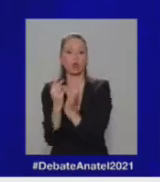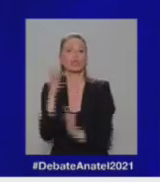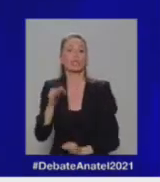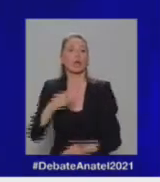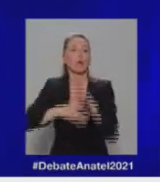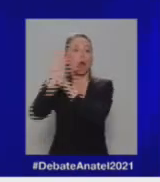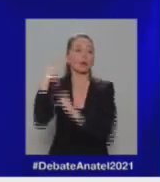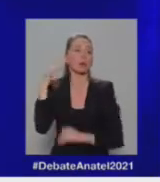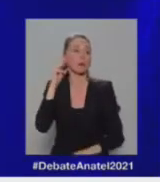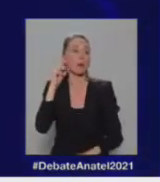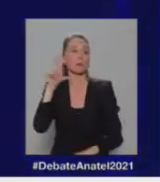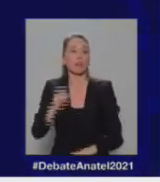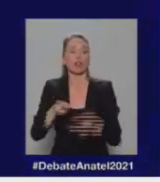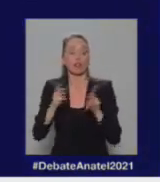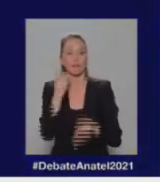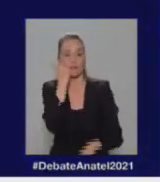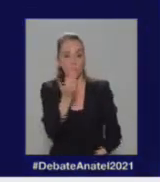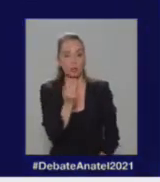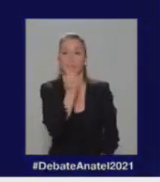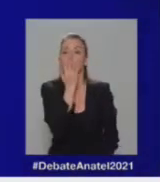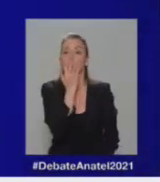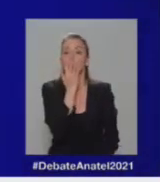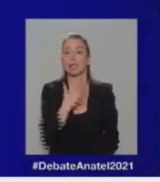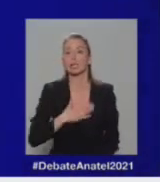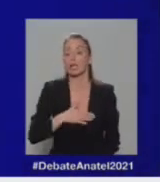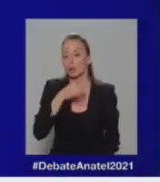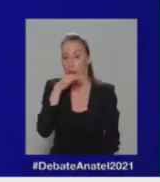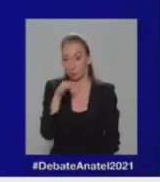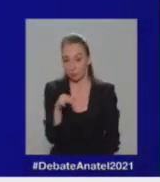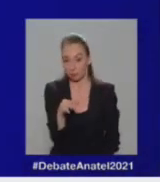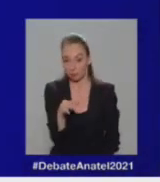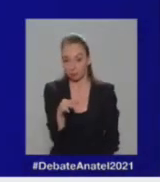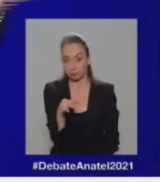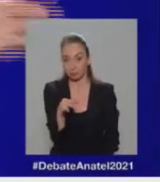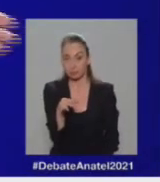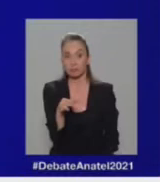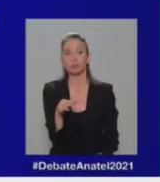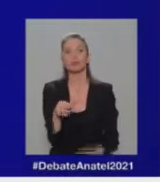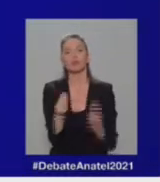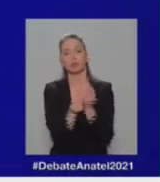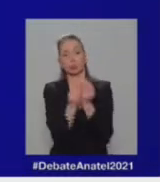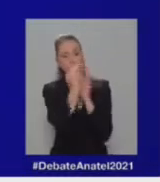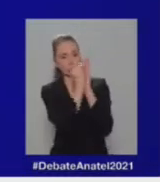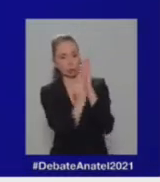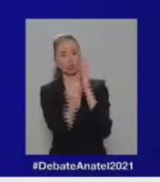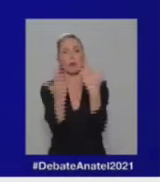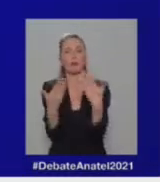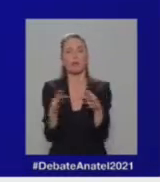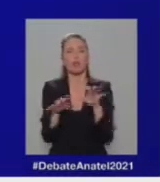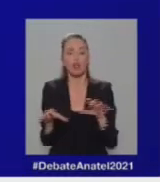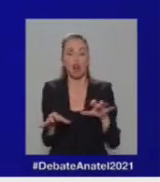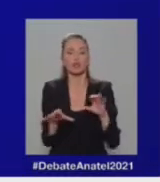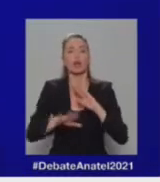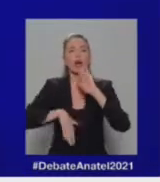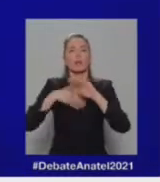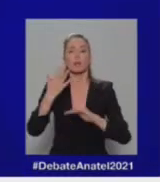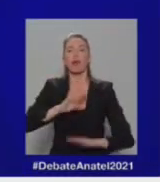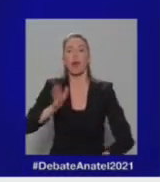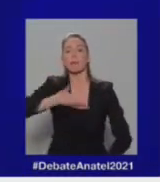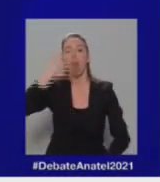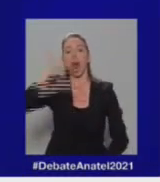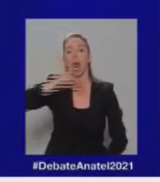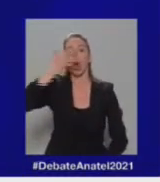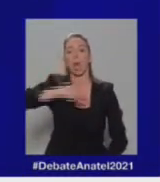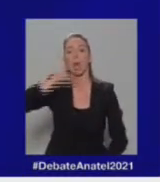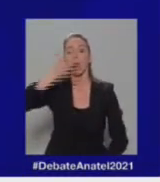Antonio Kast, del Frente Social Cristiano, Yasna Proboste, del Nuevo Pacto Social, Sebastián Sichel, de Chile Podemos Más, Eduardo Artés, del